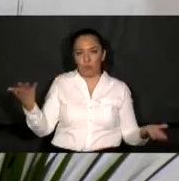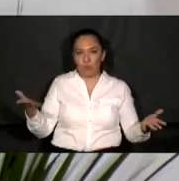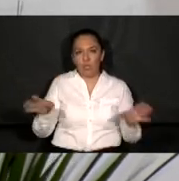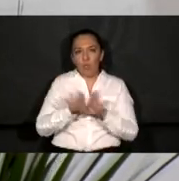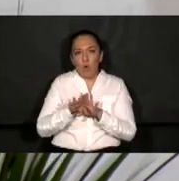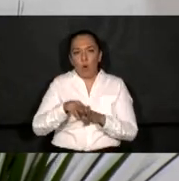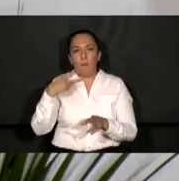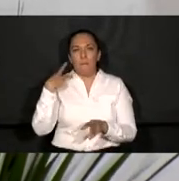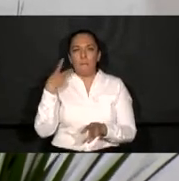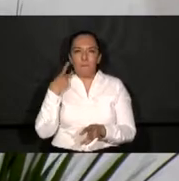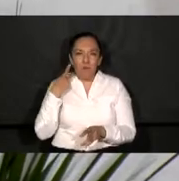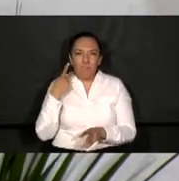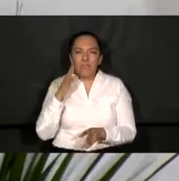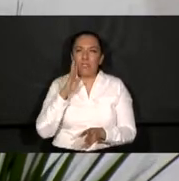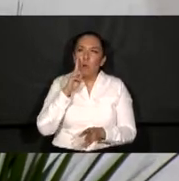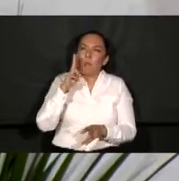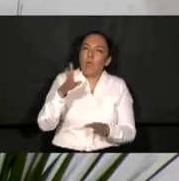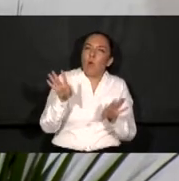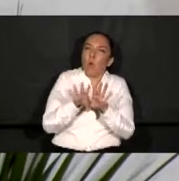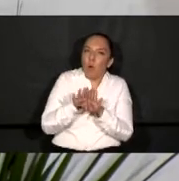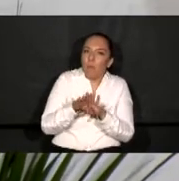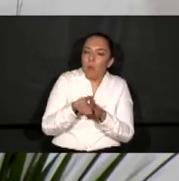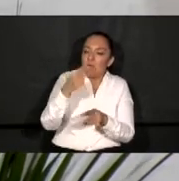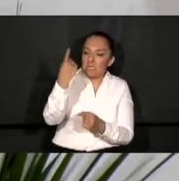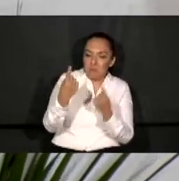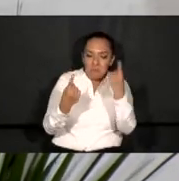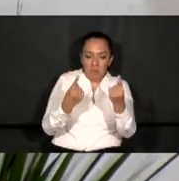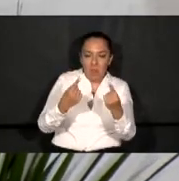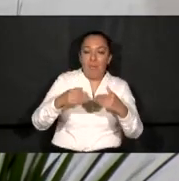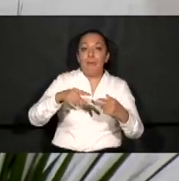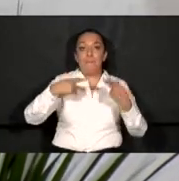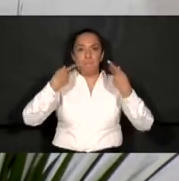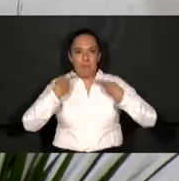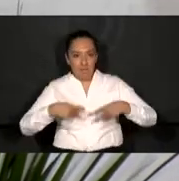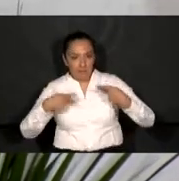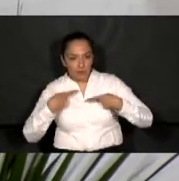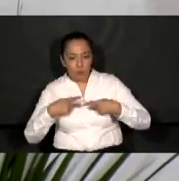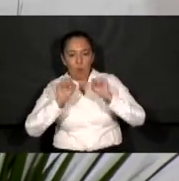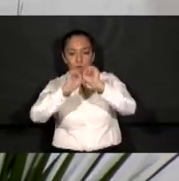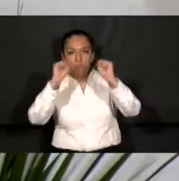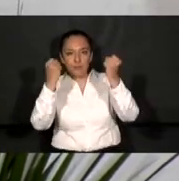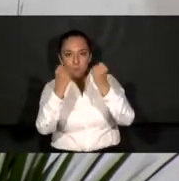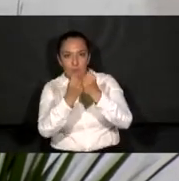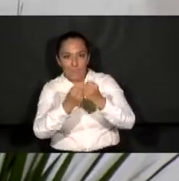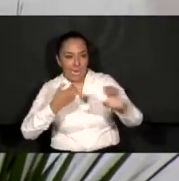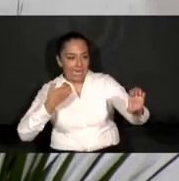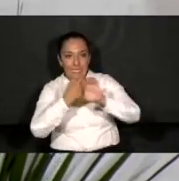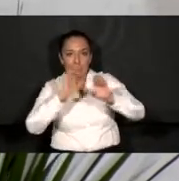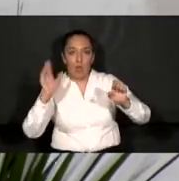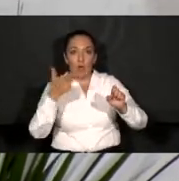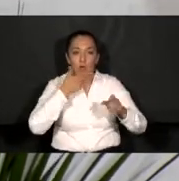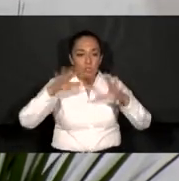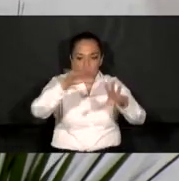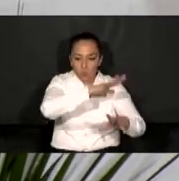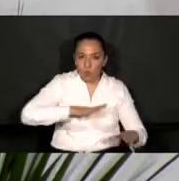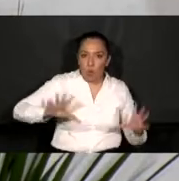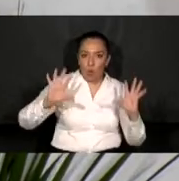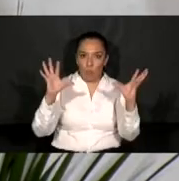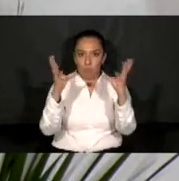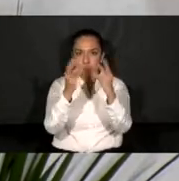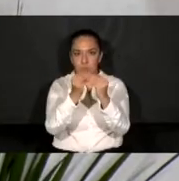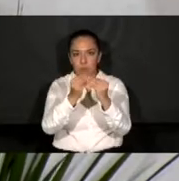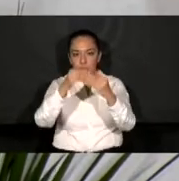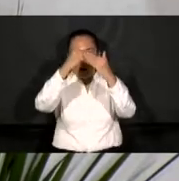político en su manifestación individual, social y del Estado, siempre, siempre subordinado